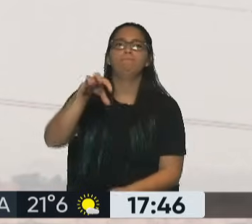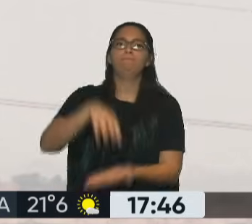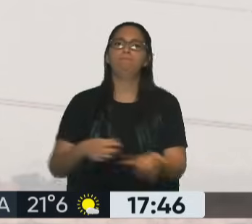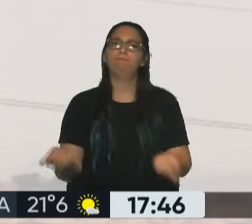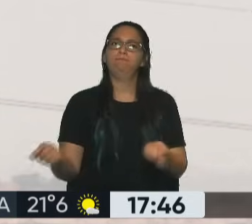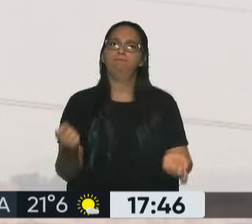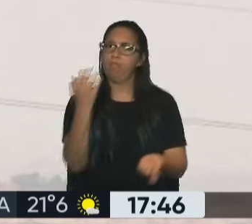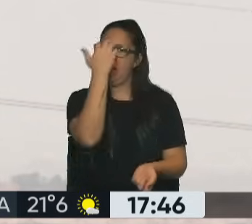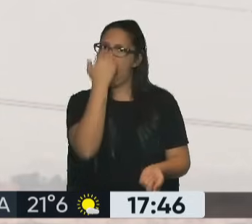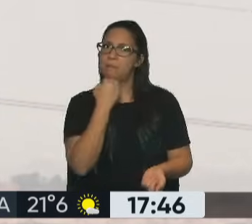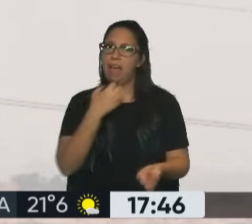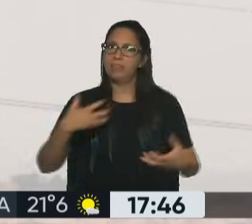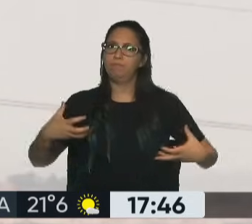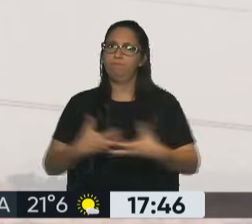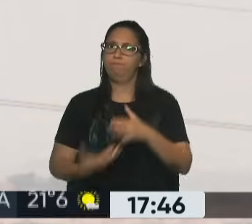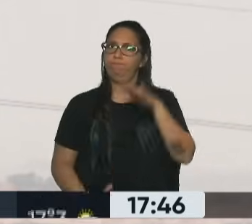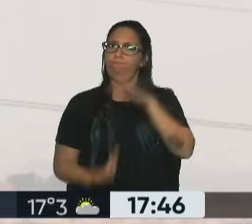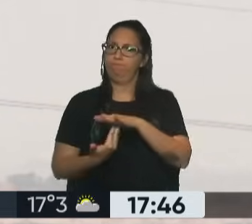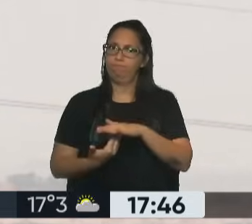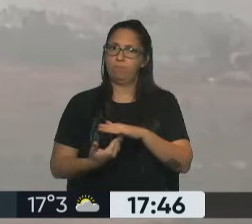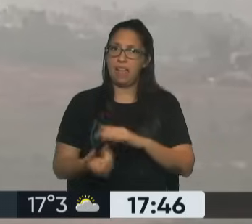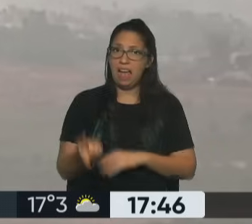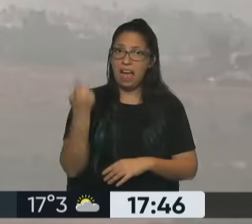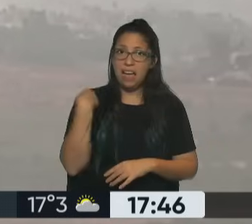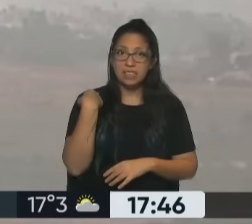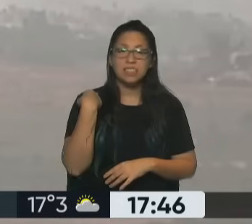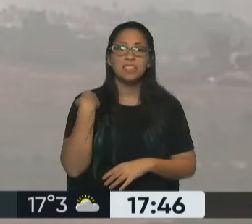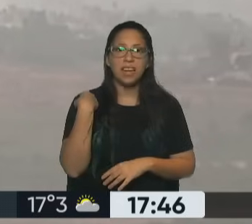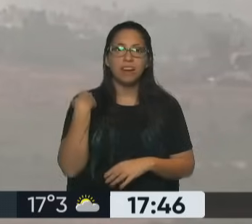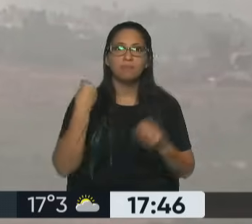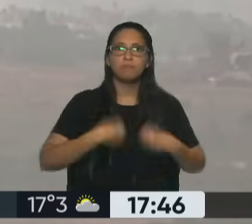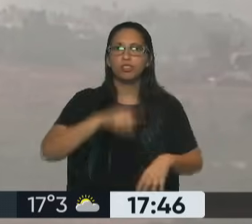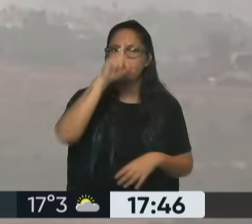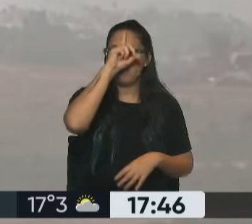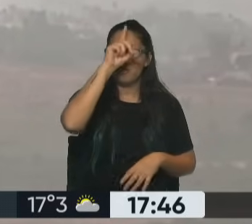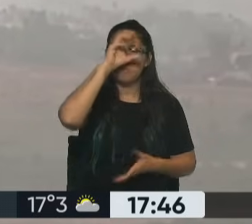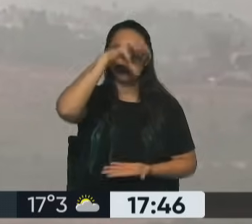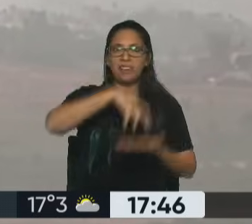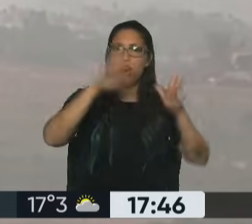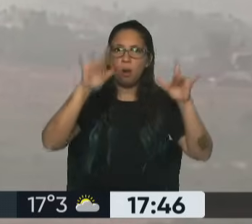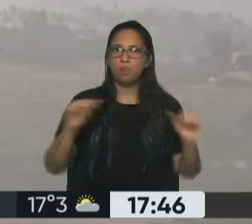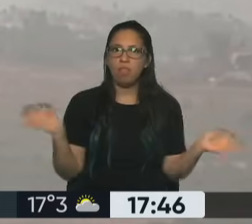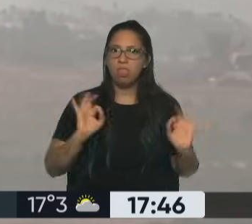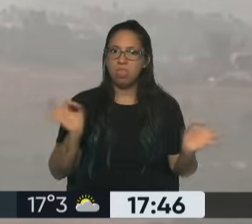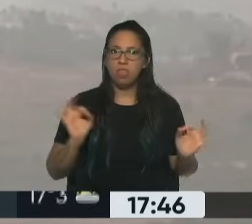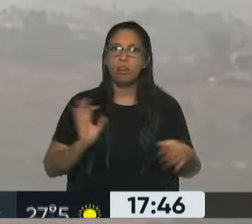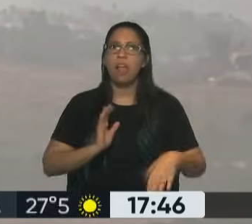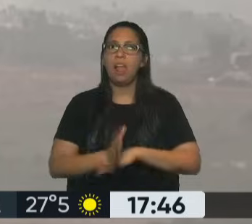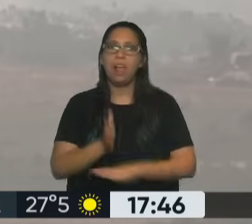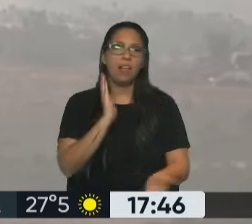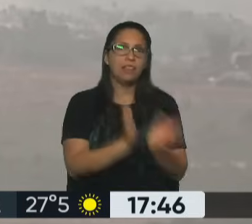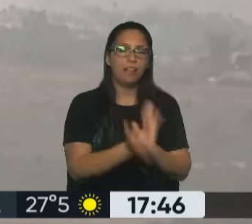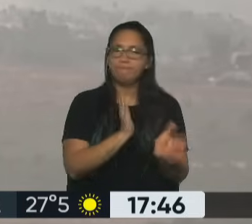de jamás desde ayer el hospital no cuenta con electricidad por lo que ni puede admitir ingresos ni tratar